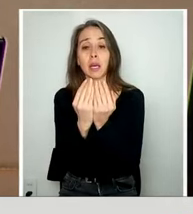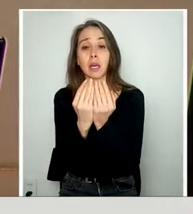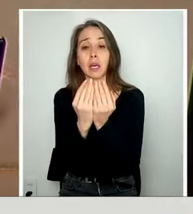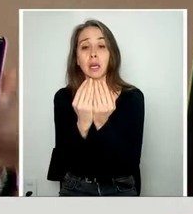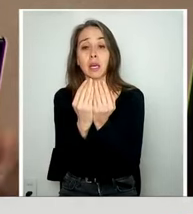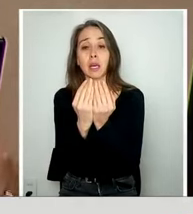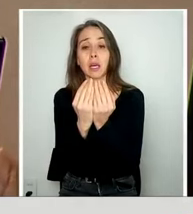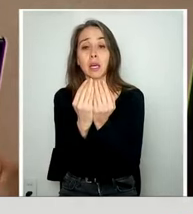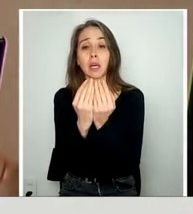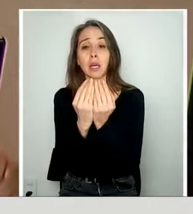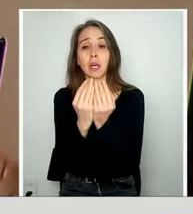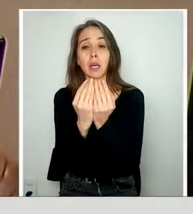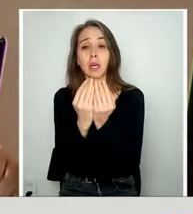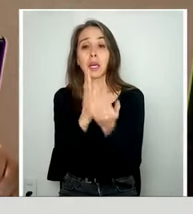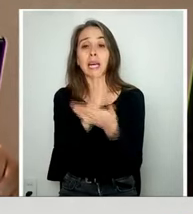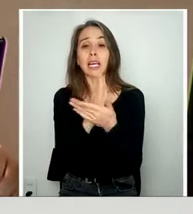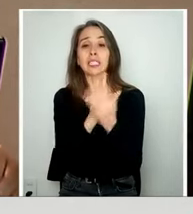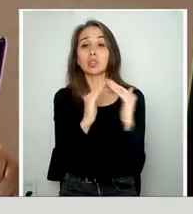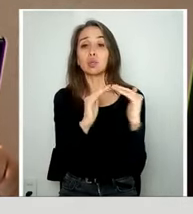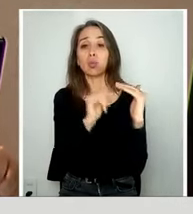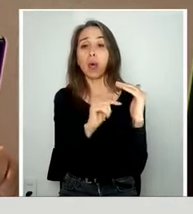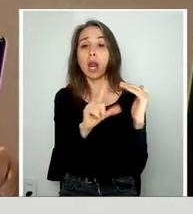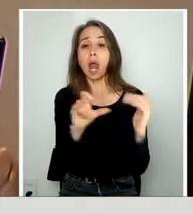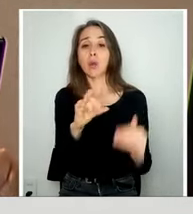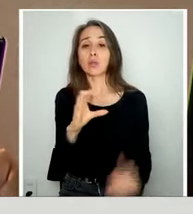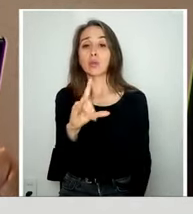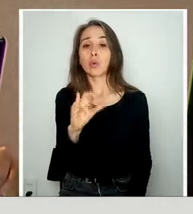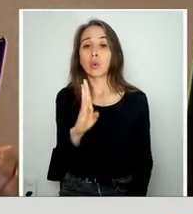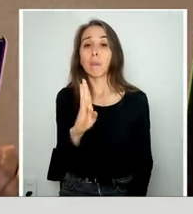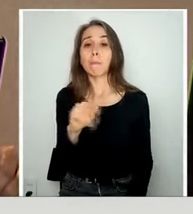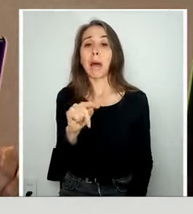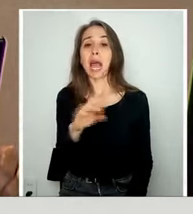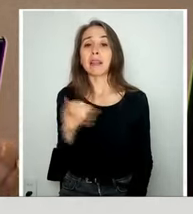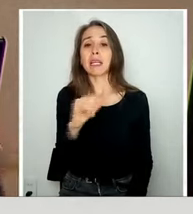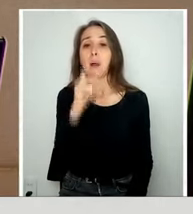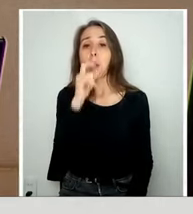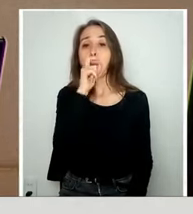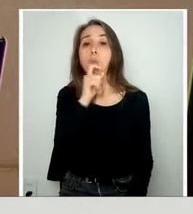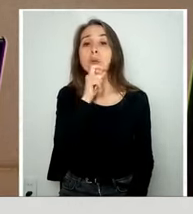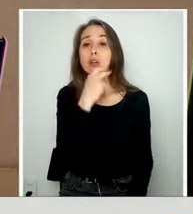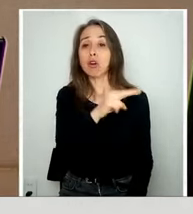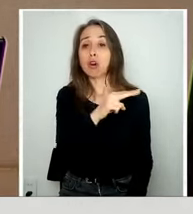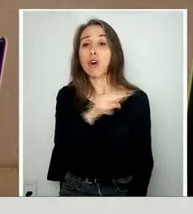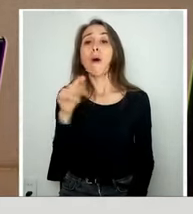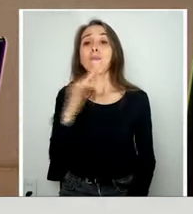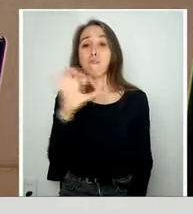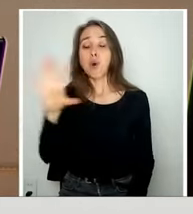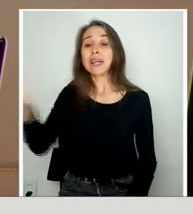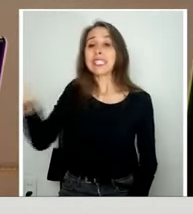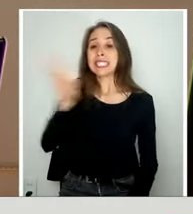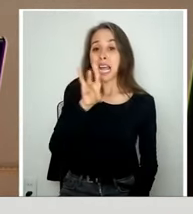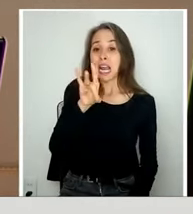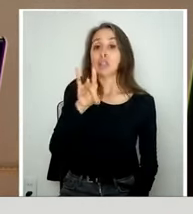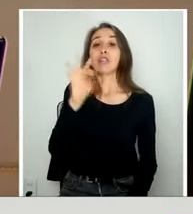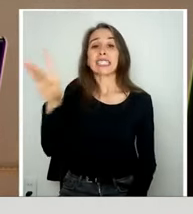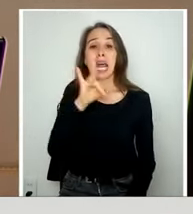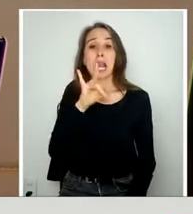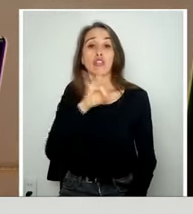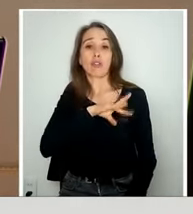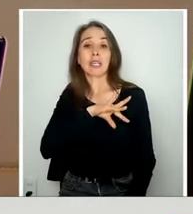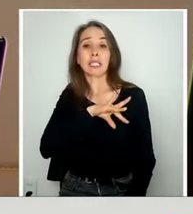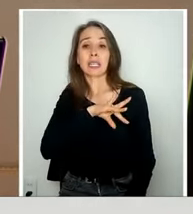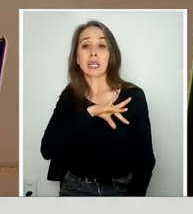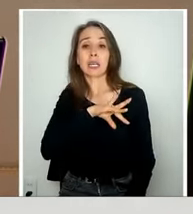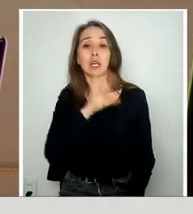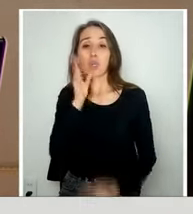en el colegio Luis Cruz Martínez de curicó fue seleccionada es seleccionada pero no están los recursos